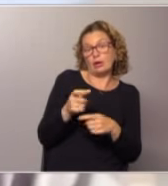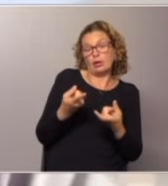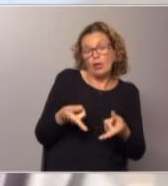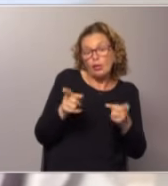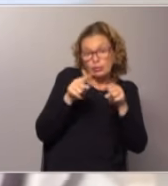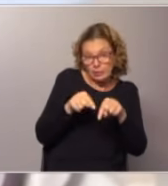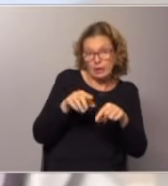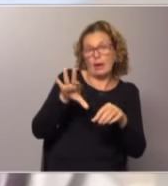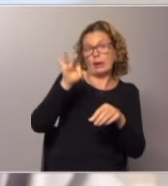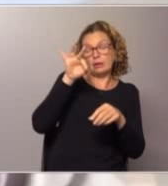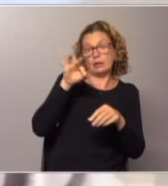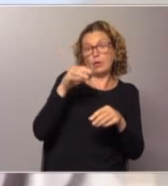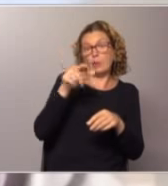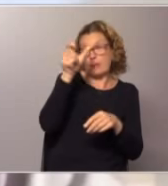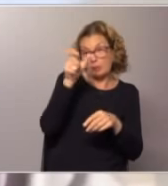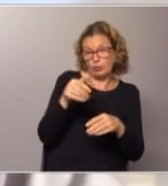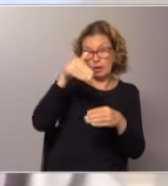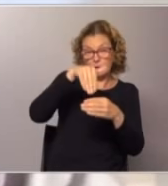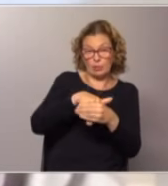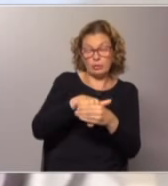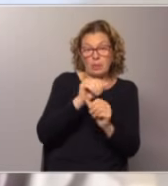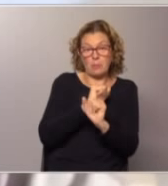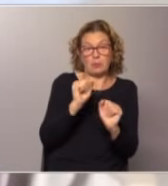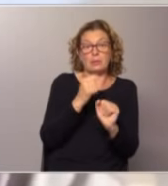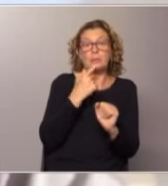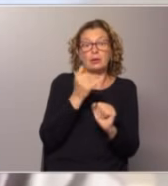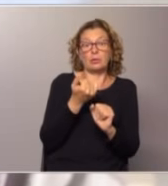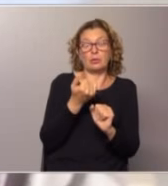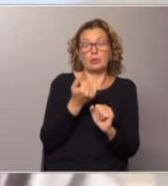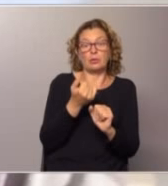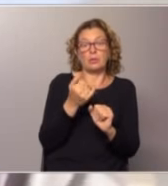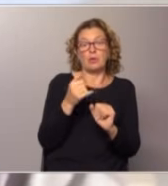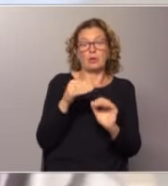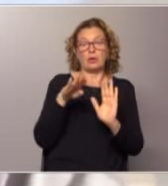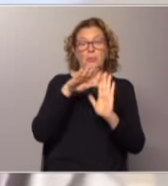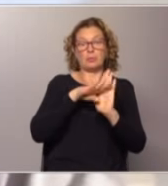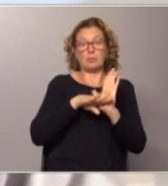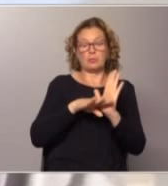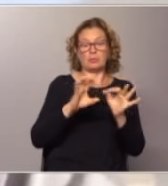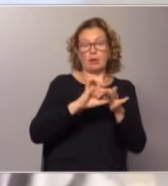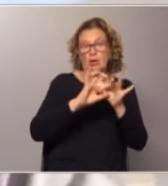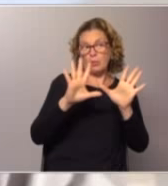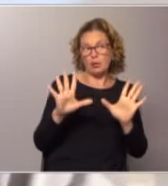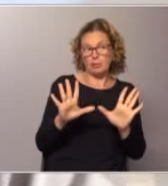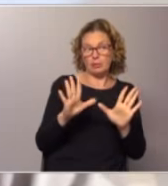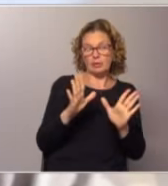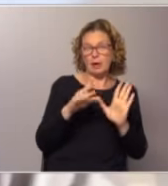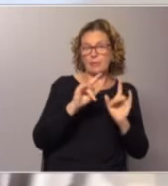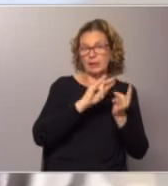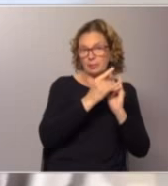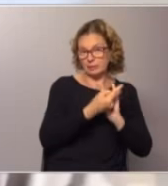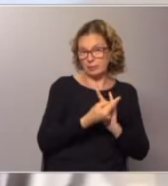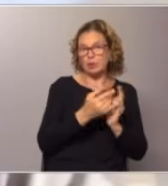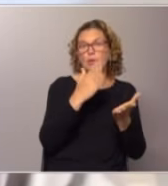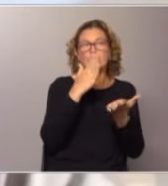elegidos por el pueblo pueden prescindir de los formalismos de una democracia parlamentaria de la primacía